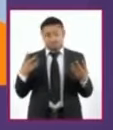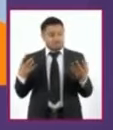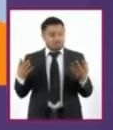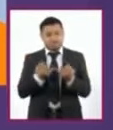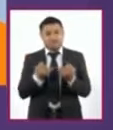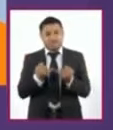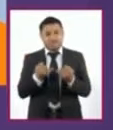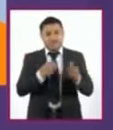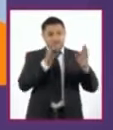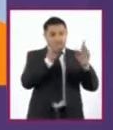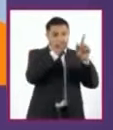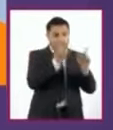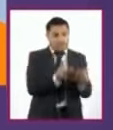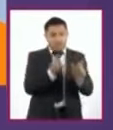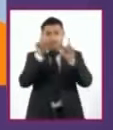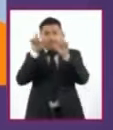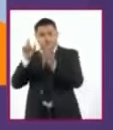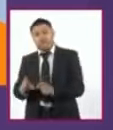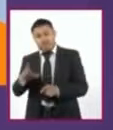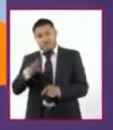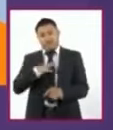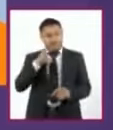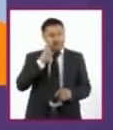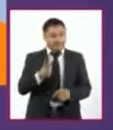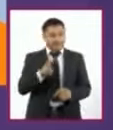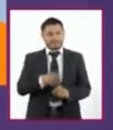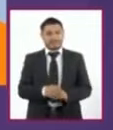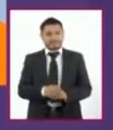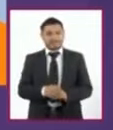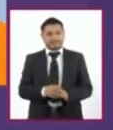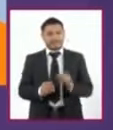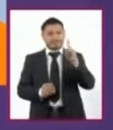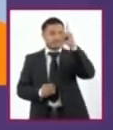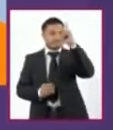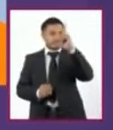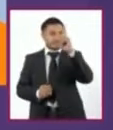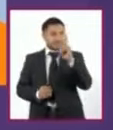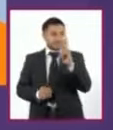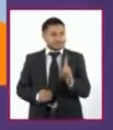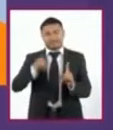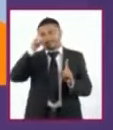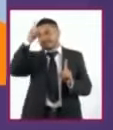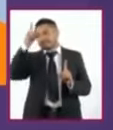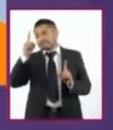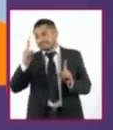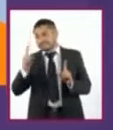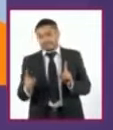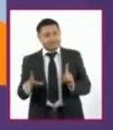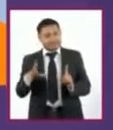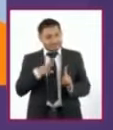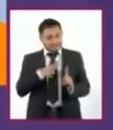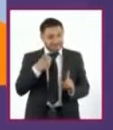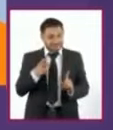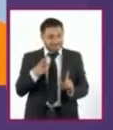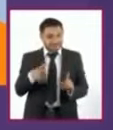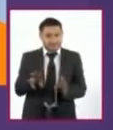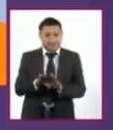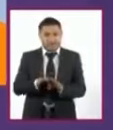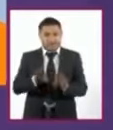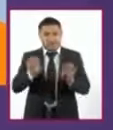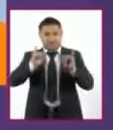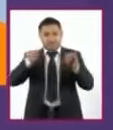el resultado del experimento. El corte que se realiza a las imágenes podría considerarse como eje